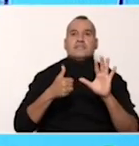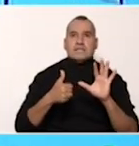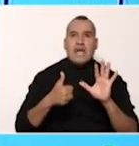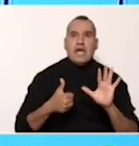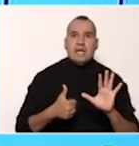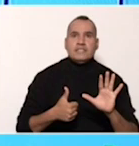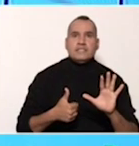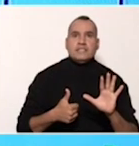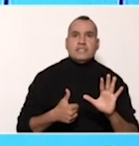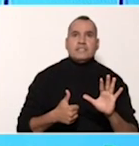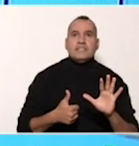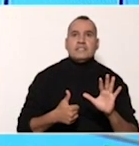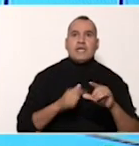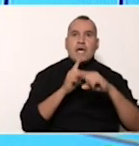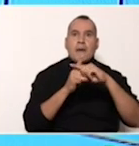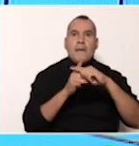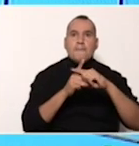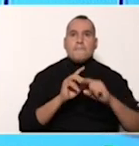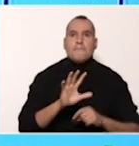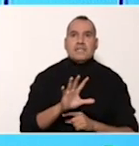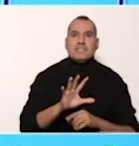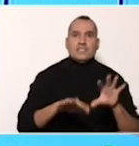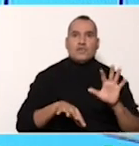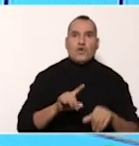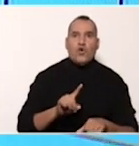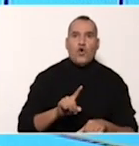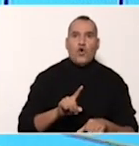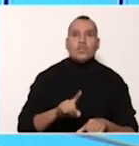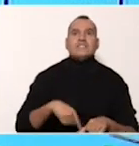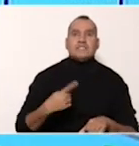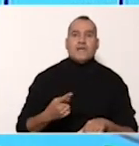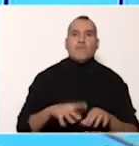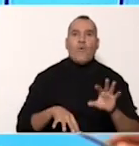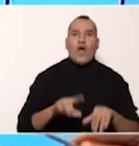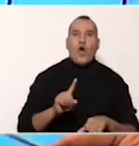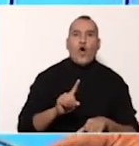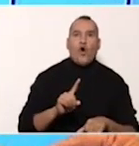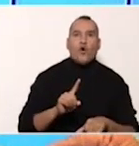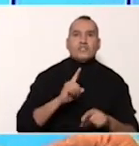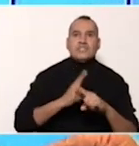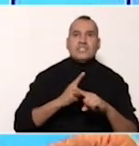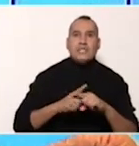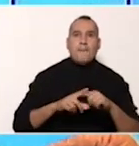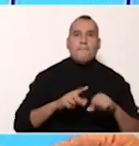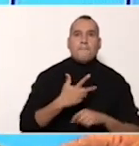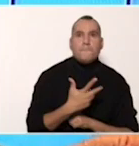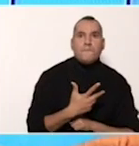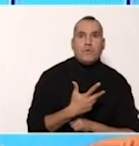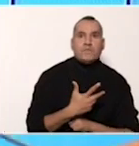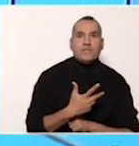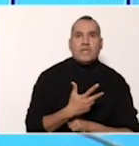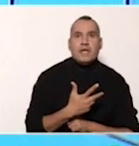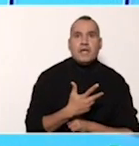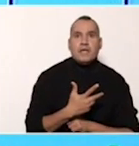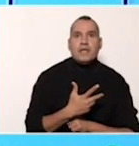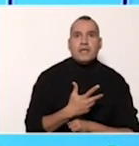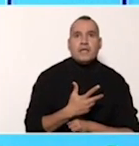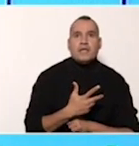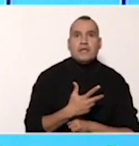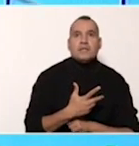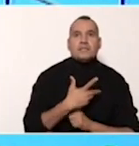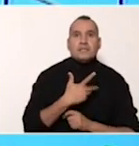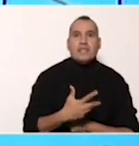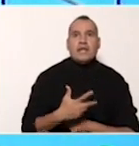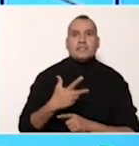6. 6 más 5 me da 11, luego ese 11 lo tengo que multiplicar de nuevo por menos 3, me